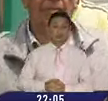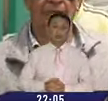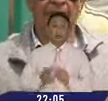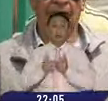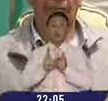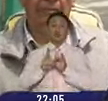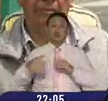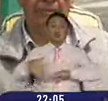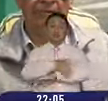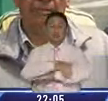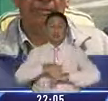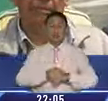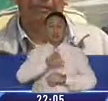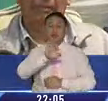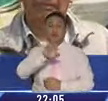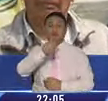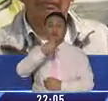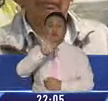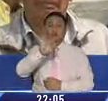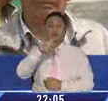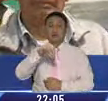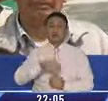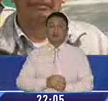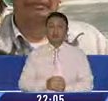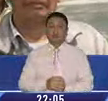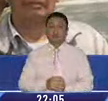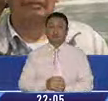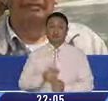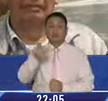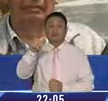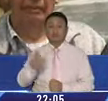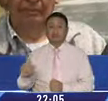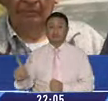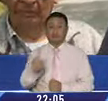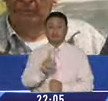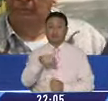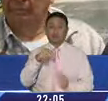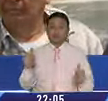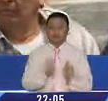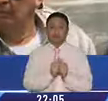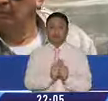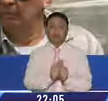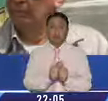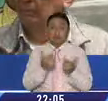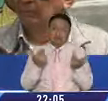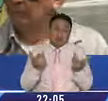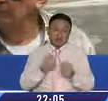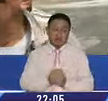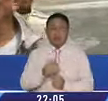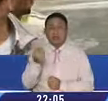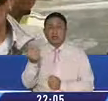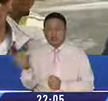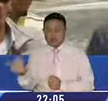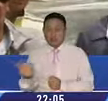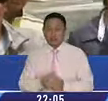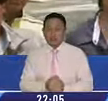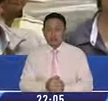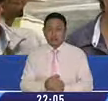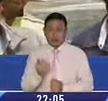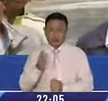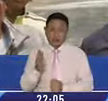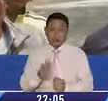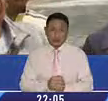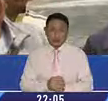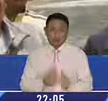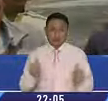por la avenida Luis Tufiño. Mientras subía, se encuentra con un delincuente, el cual le acompaña, asumo yo que le pide un poco de dinero. Como no le da, le